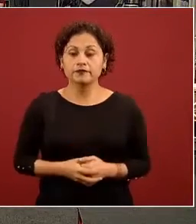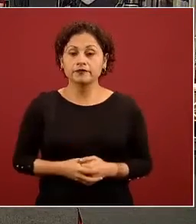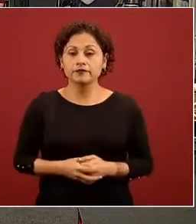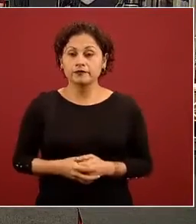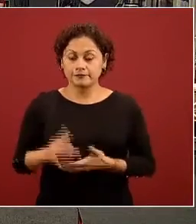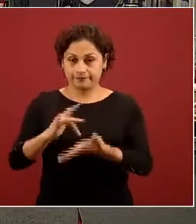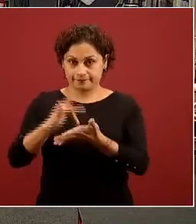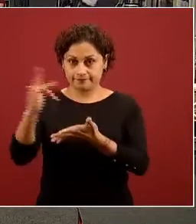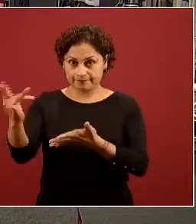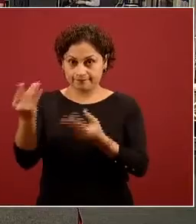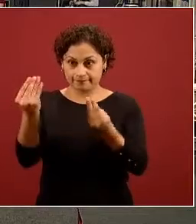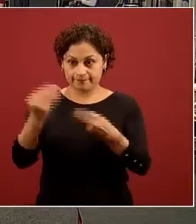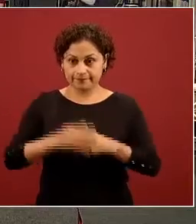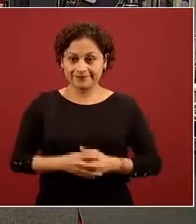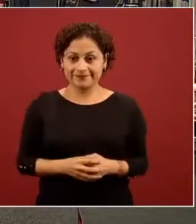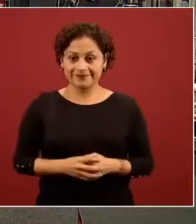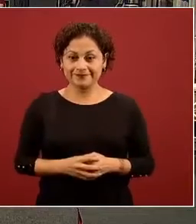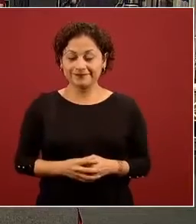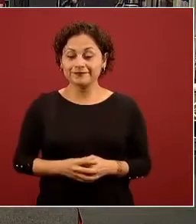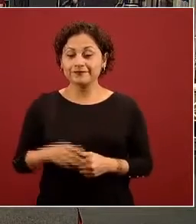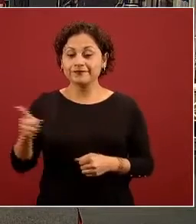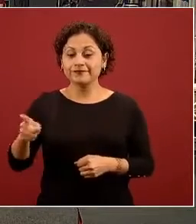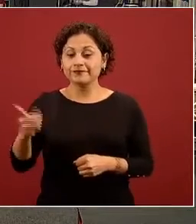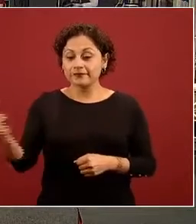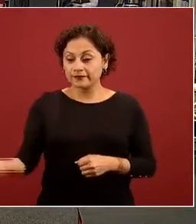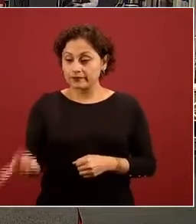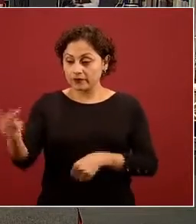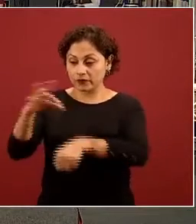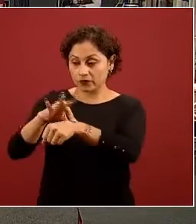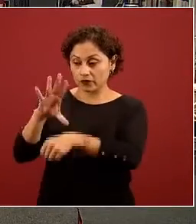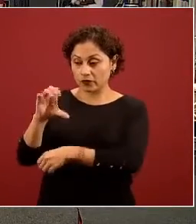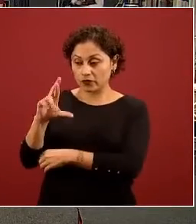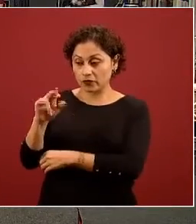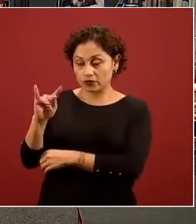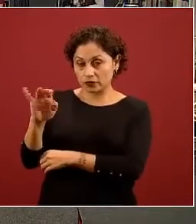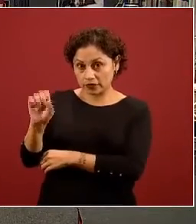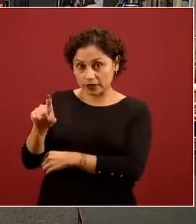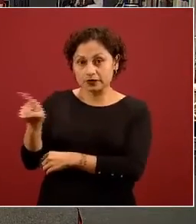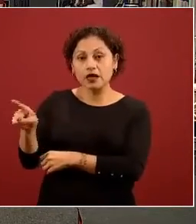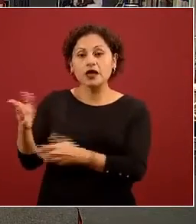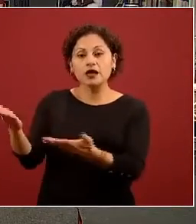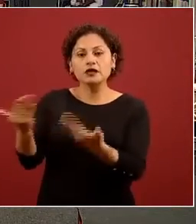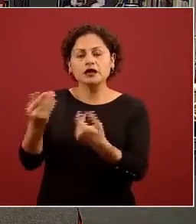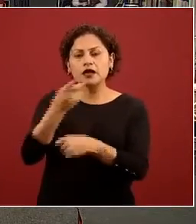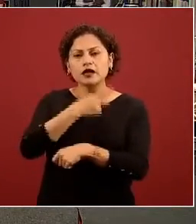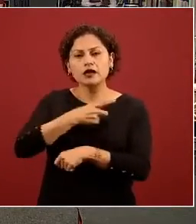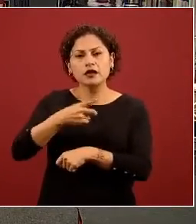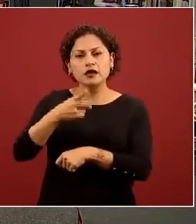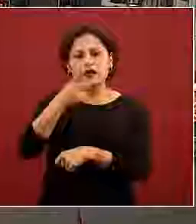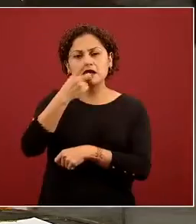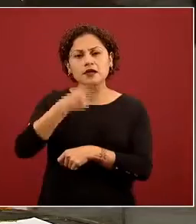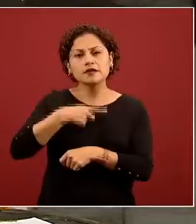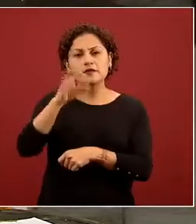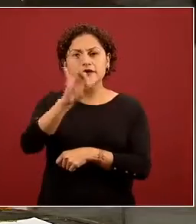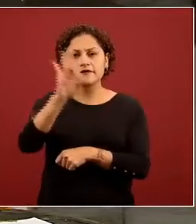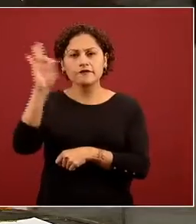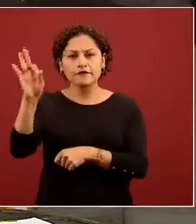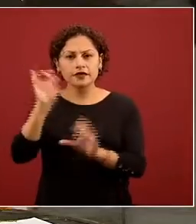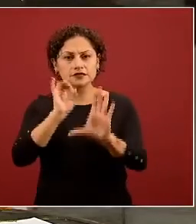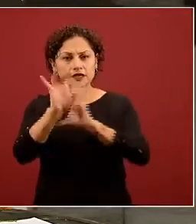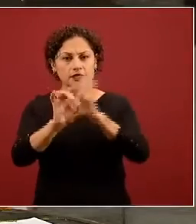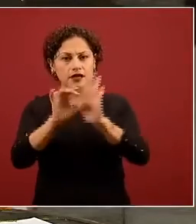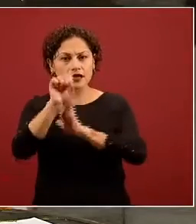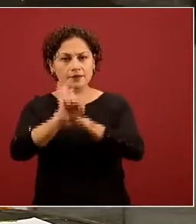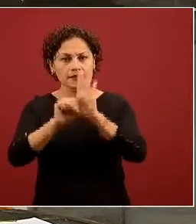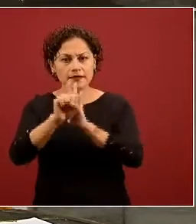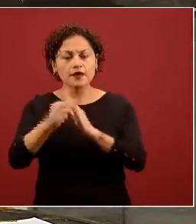Muchas gracias. Gracias. Y una pregunta para el doctor Cortés. ¿Nos podría mencionar cuál es la fecha límite de entrega de videos con preguntas para el doctor Gatell, para lo del